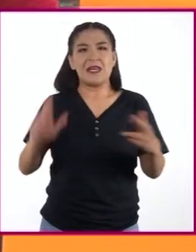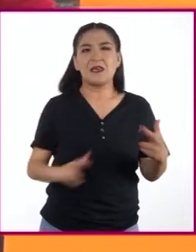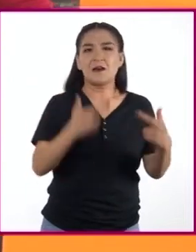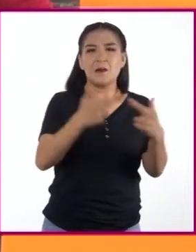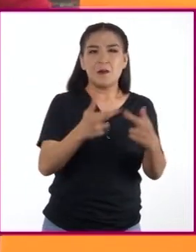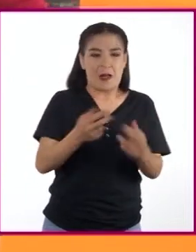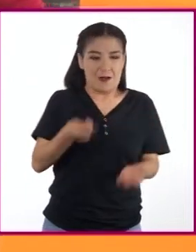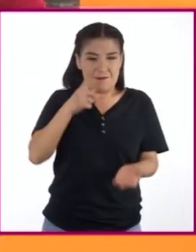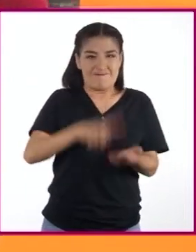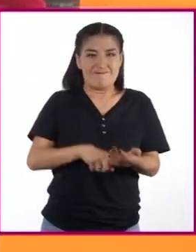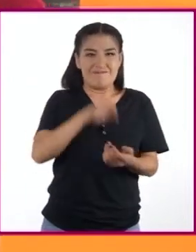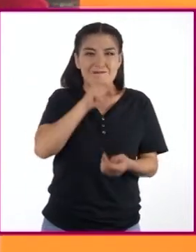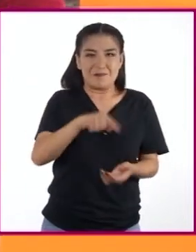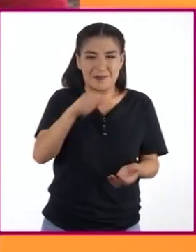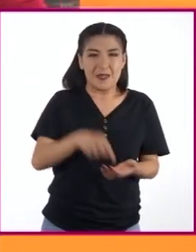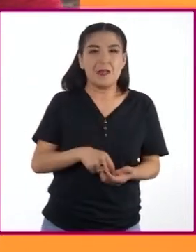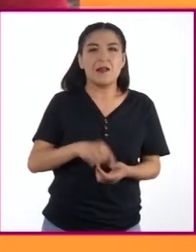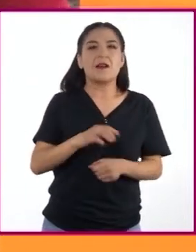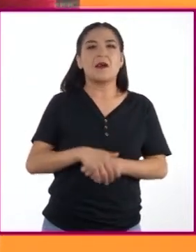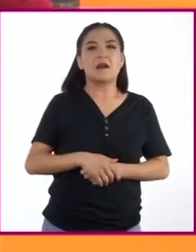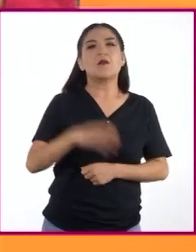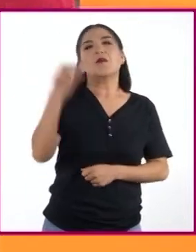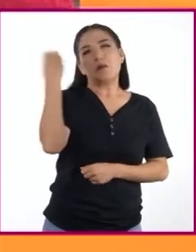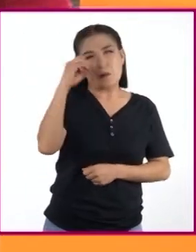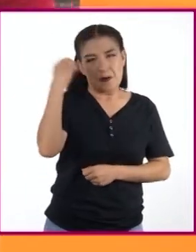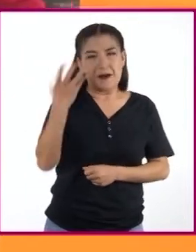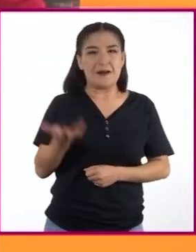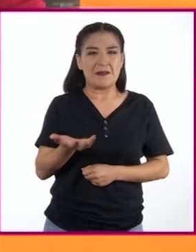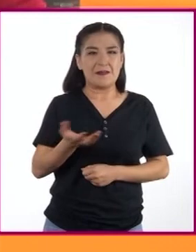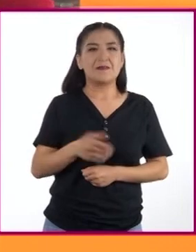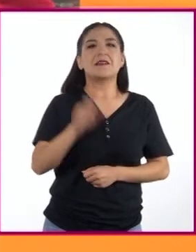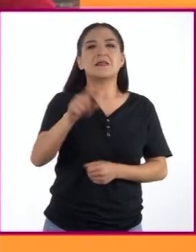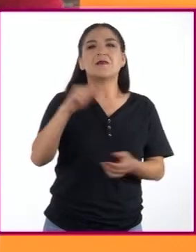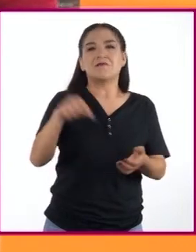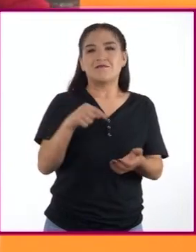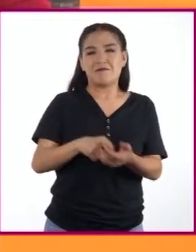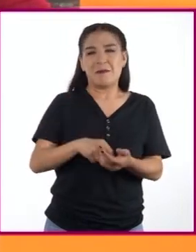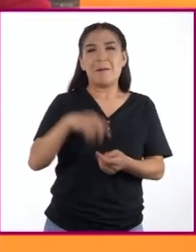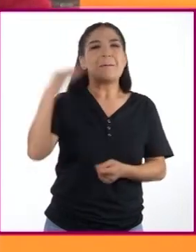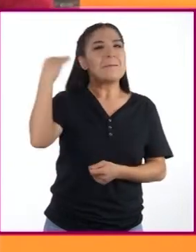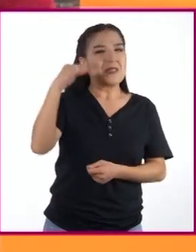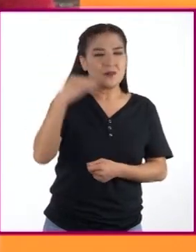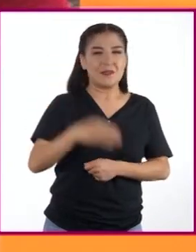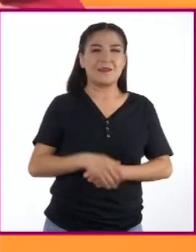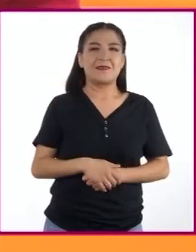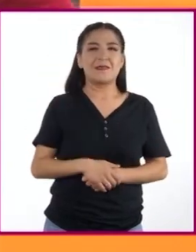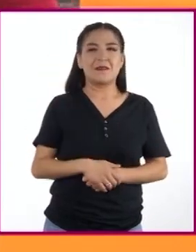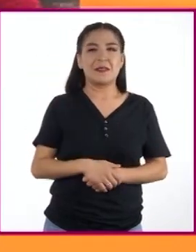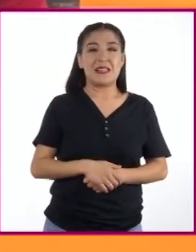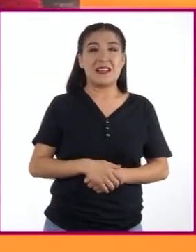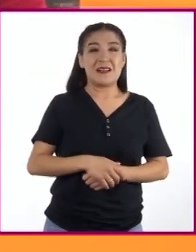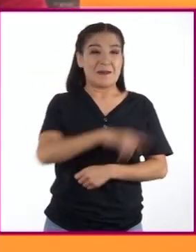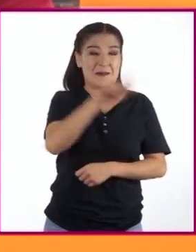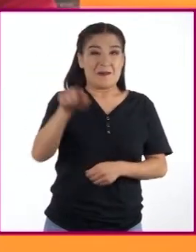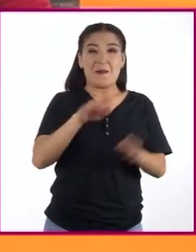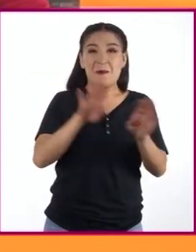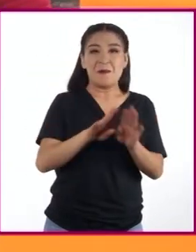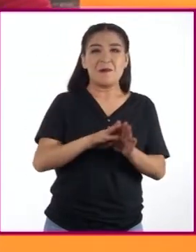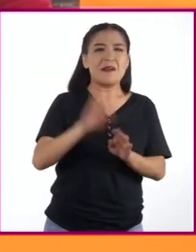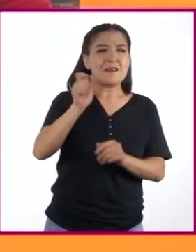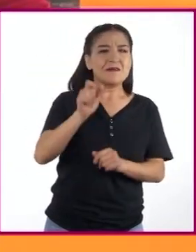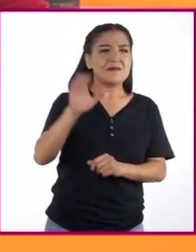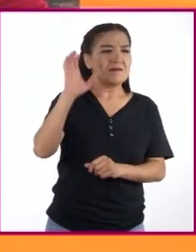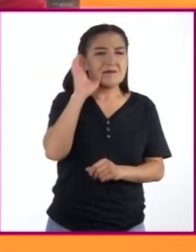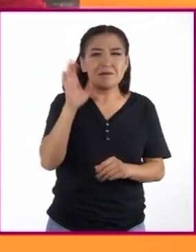del interior, como de Antequera de Oaxaca y Valladolid, Michoacán. La demanda de una creciente